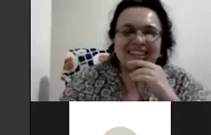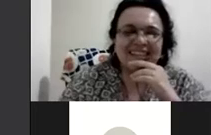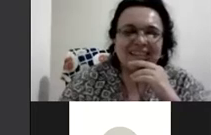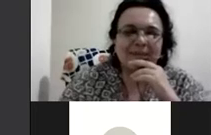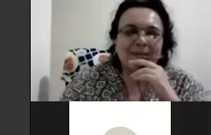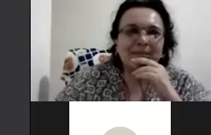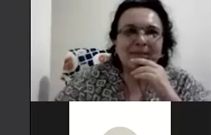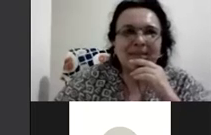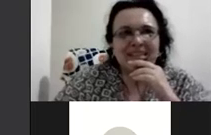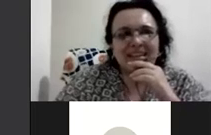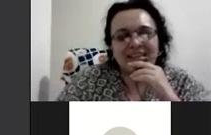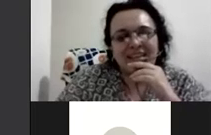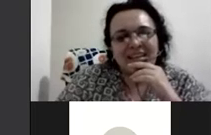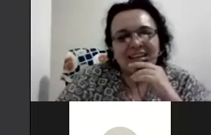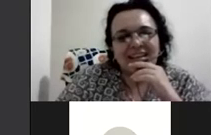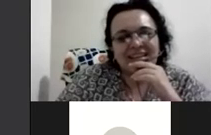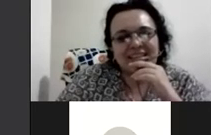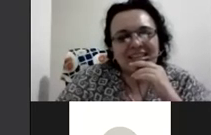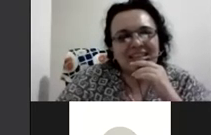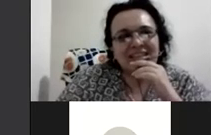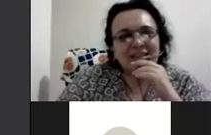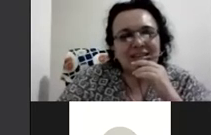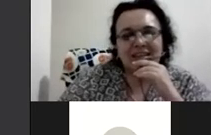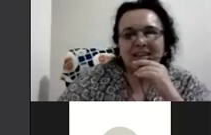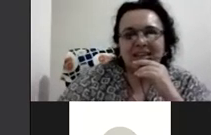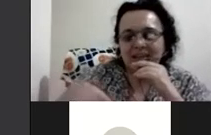Entonces, esta prima me cuenta. Que